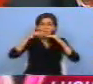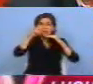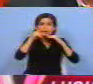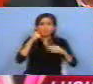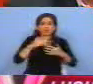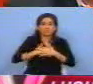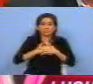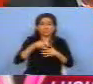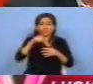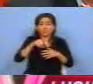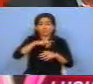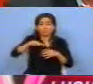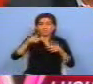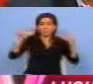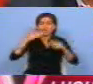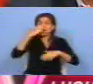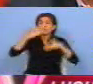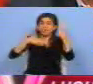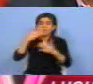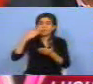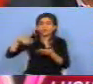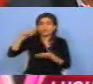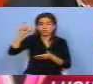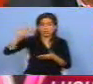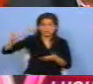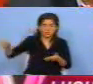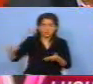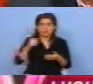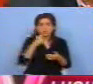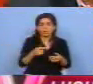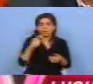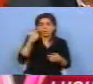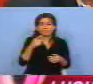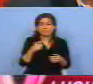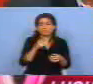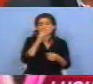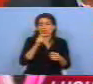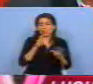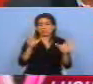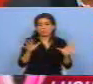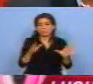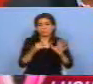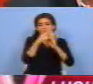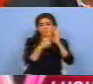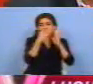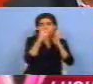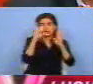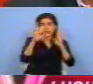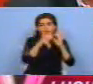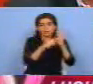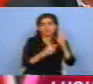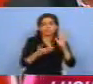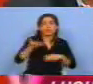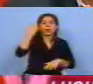quiere en este medio y después puedes hablar de los demás y que no te de envidia que hay periodistas más jóvenes nada más que eso cinco puntos de rating hace